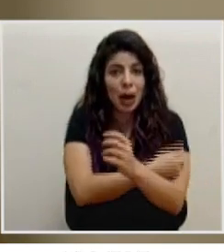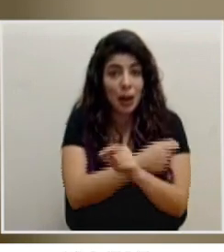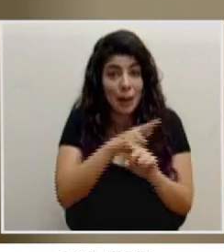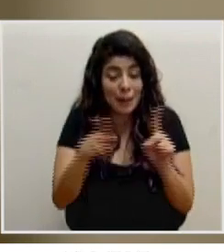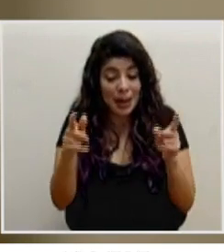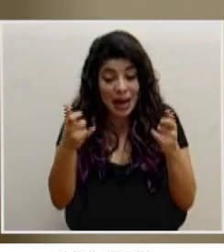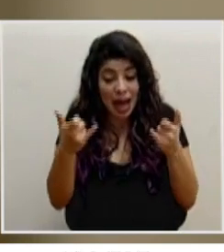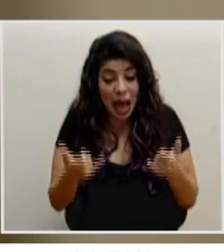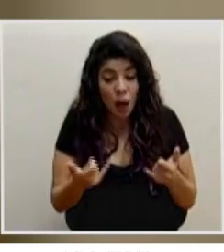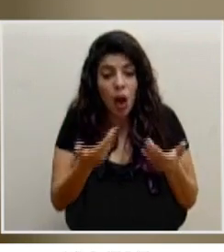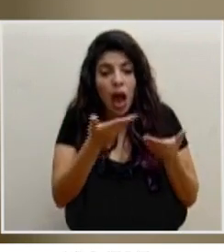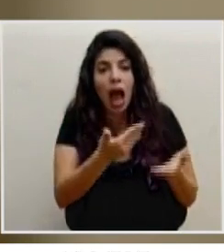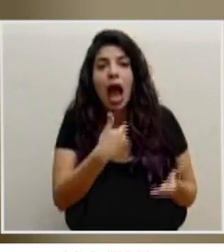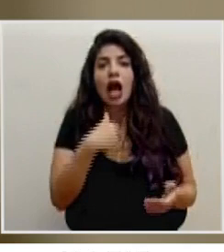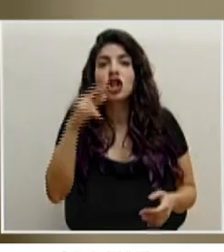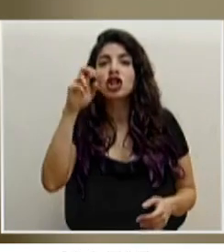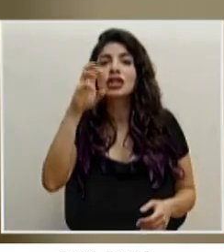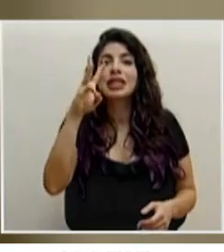este momento tenemos